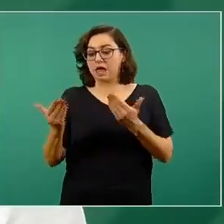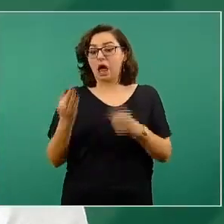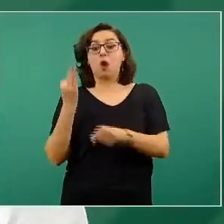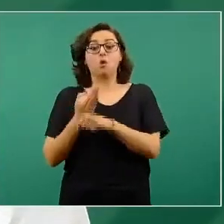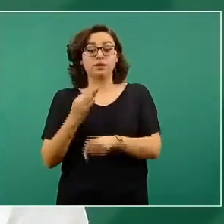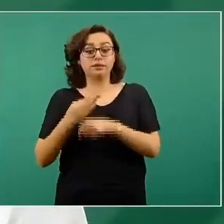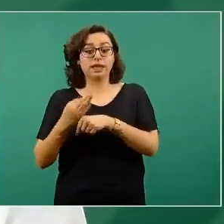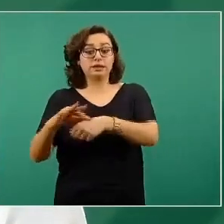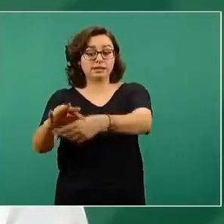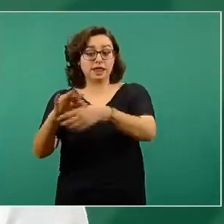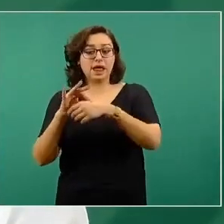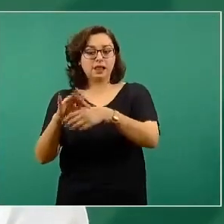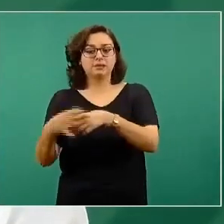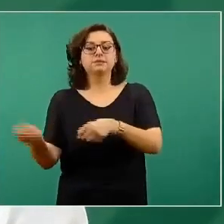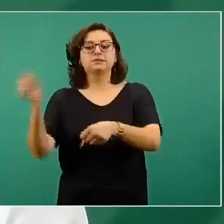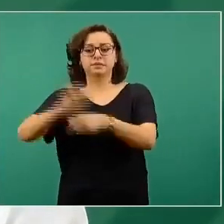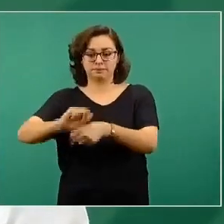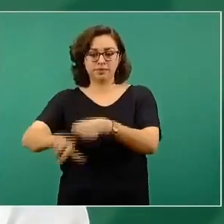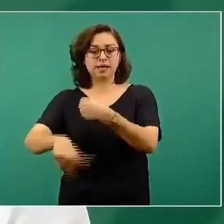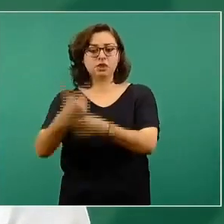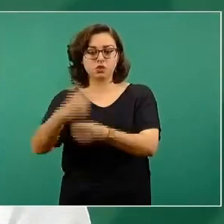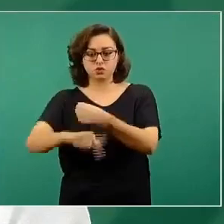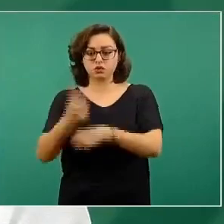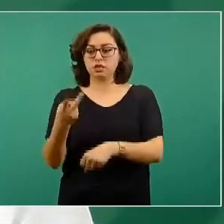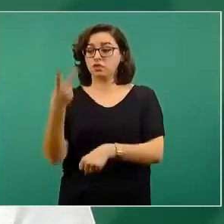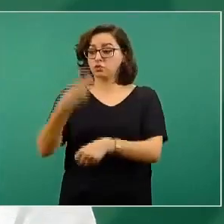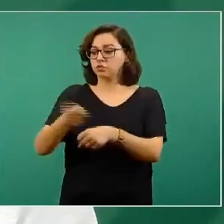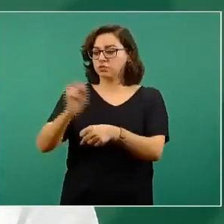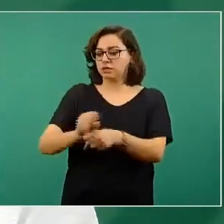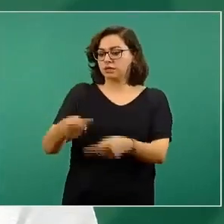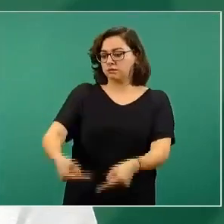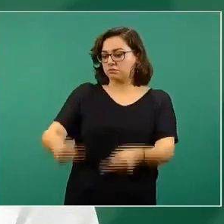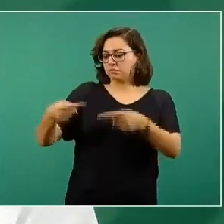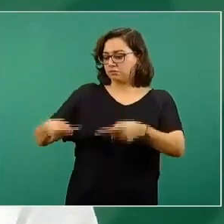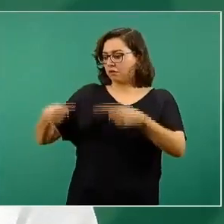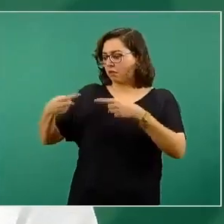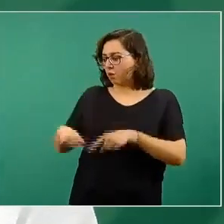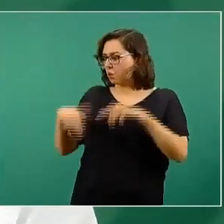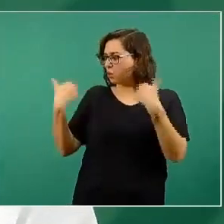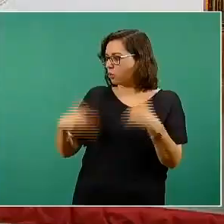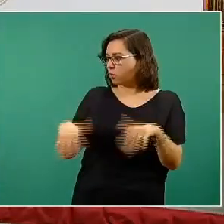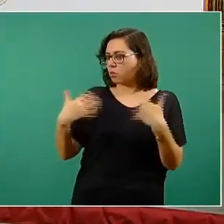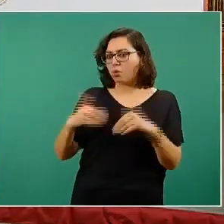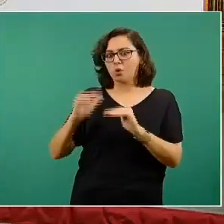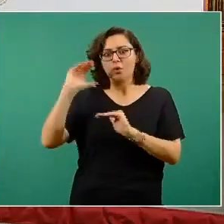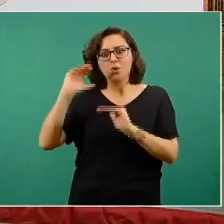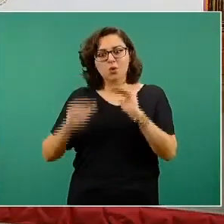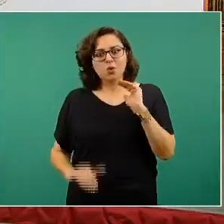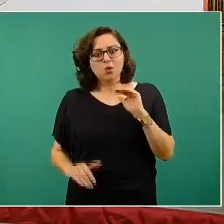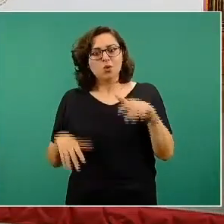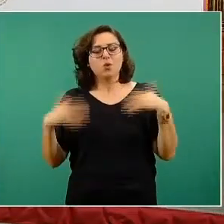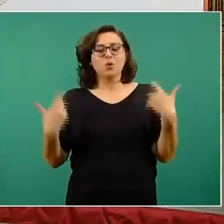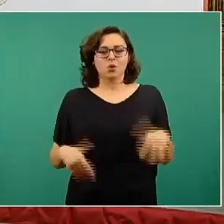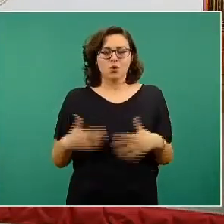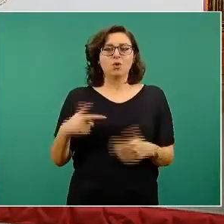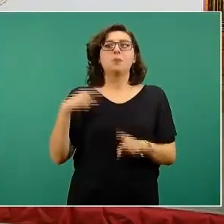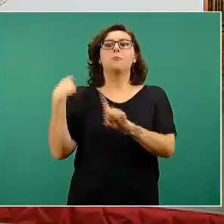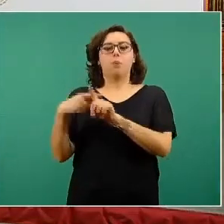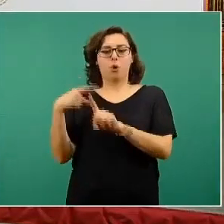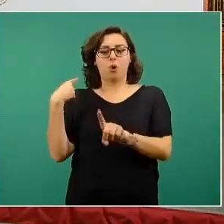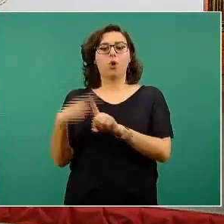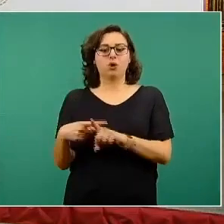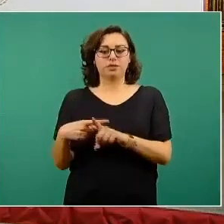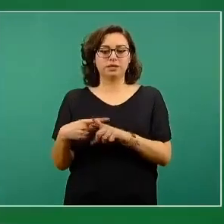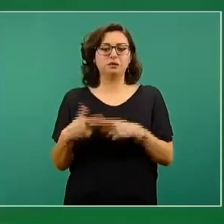12. Entonces, este es un aspecto importante que nos alienta a todo el país porque nos permite empezar a vislumbrar